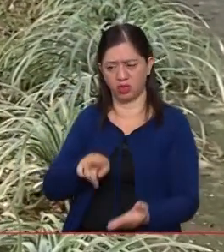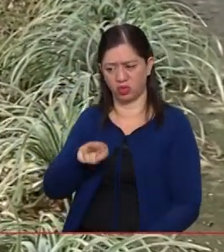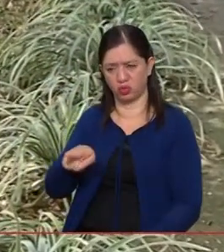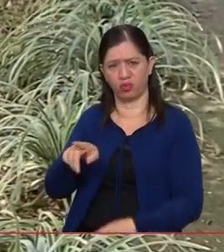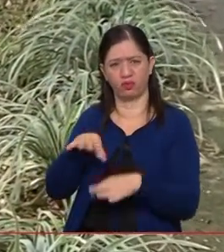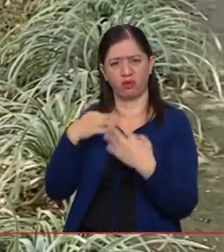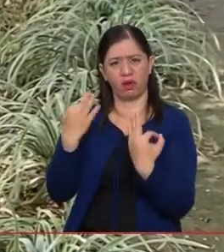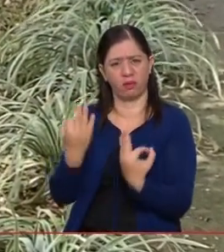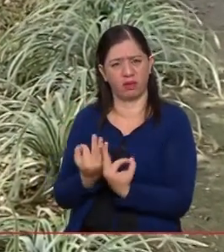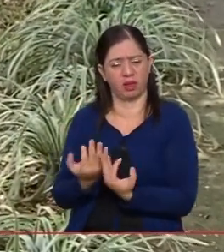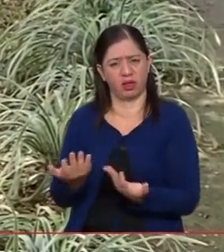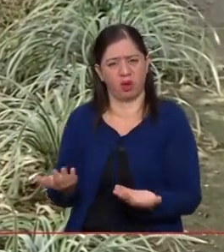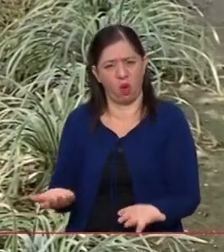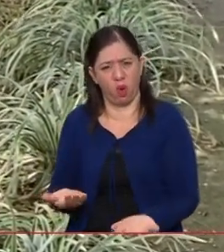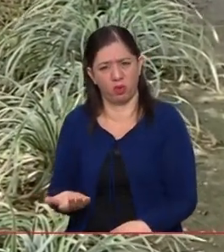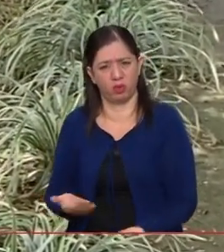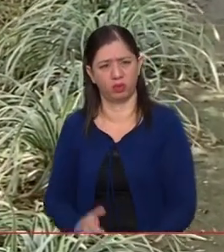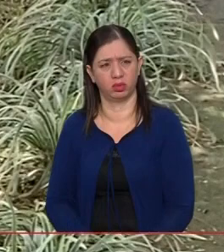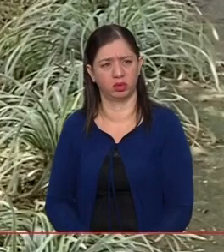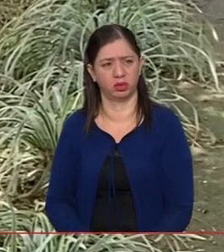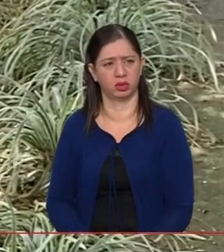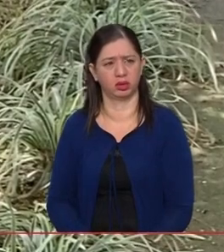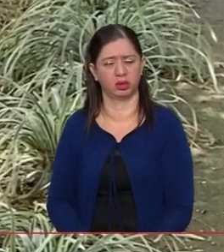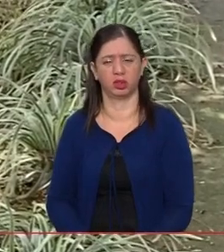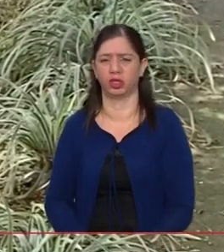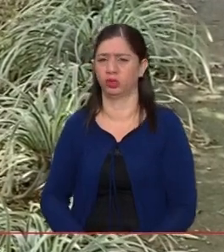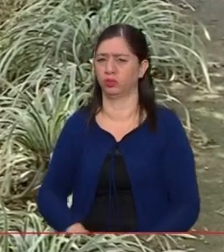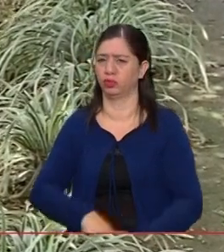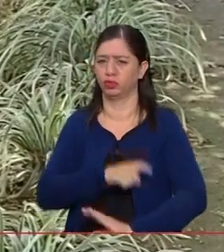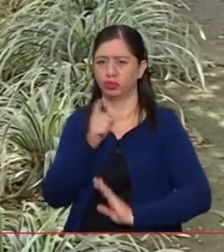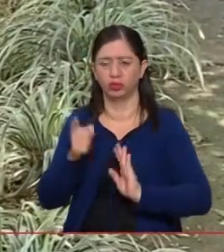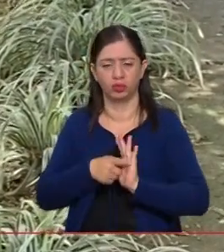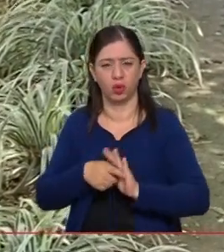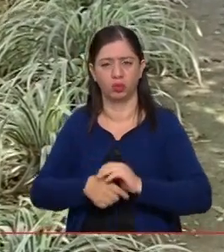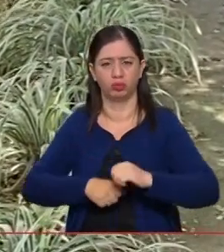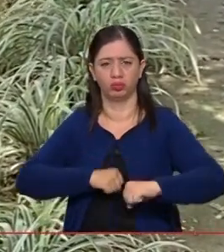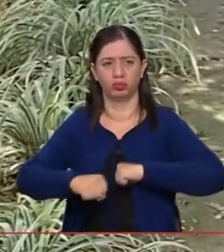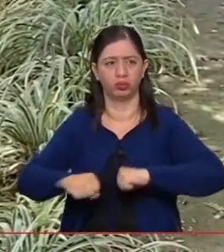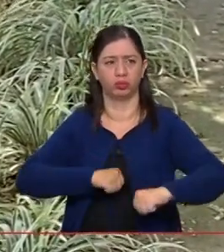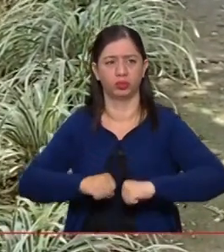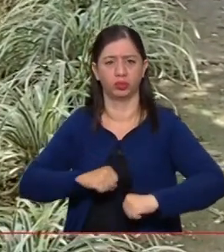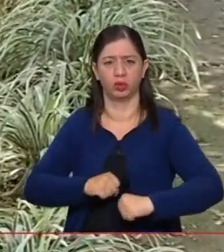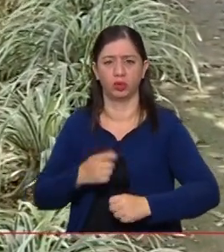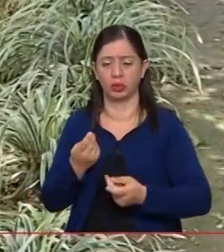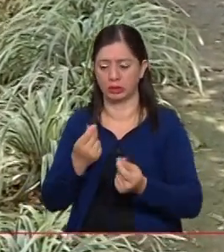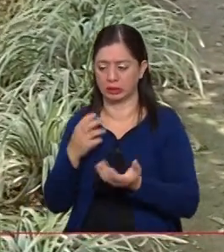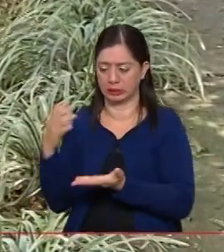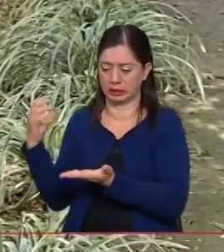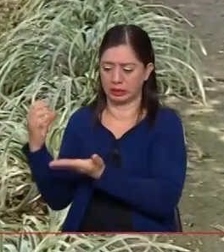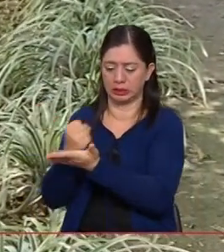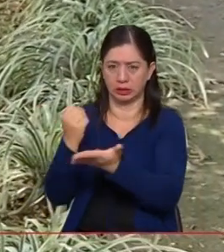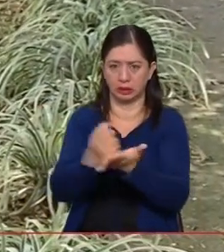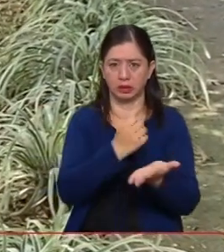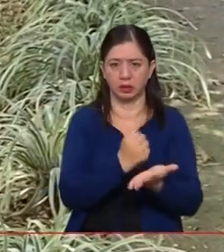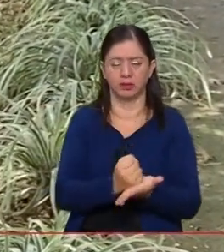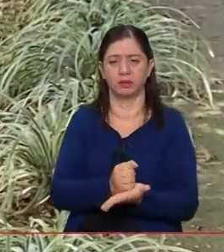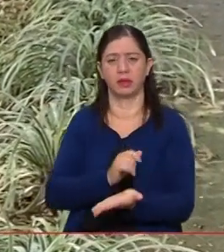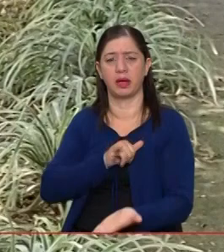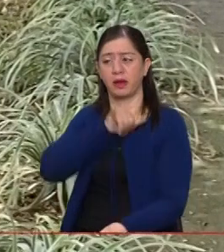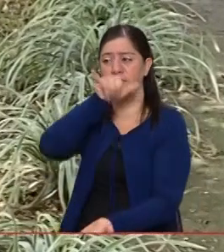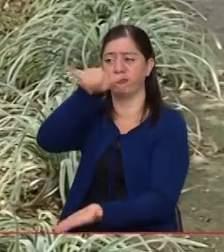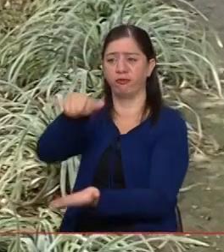familia. Y yo quiero, estamos haciendo todo lo posible, en la medida que se consigan los recursos, para